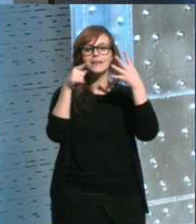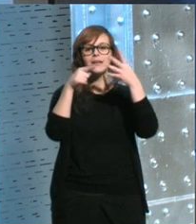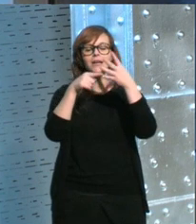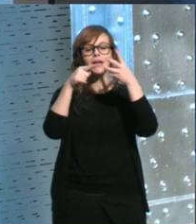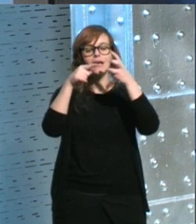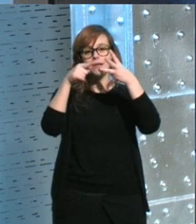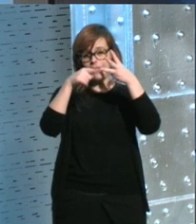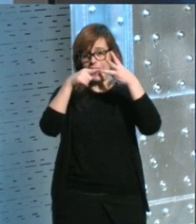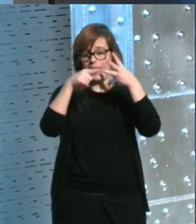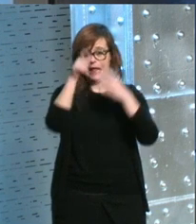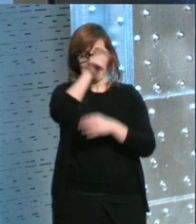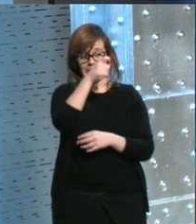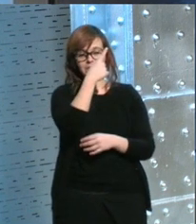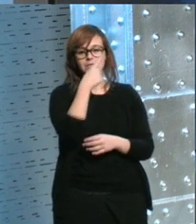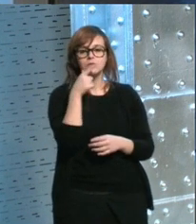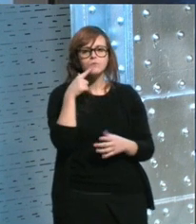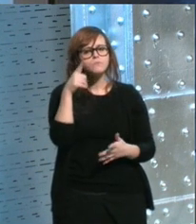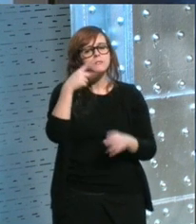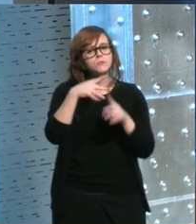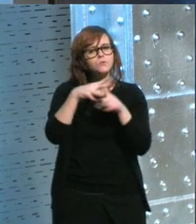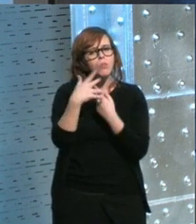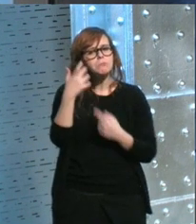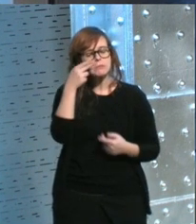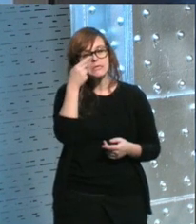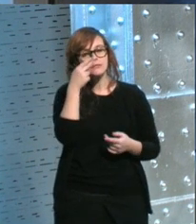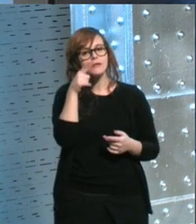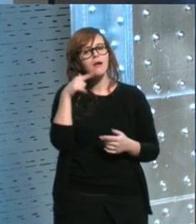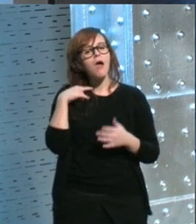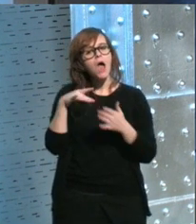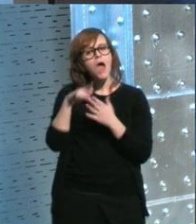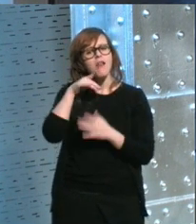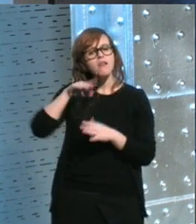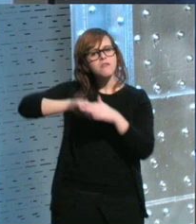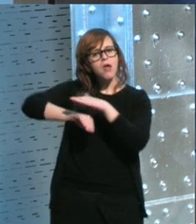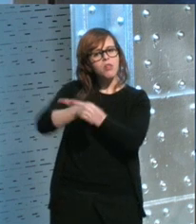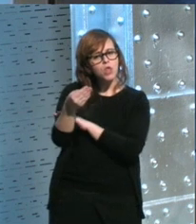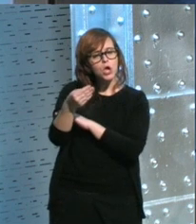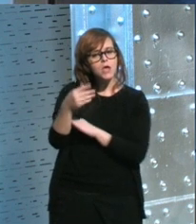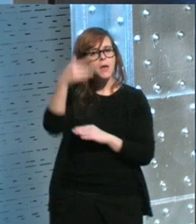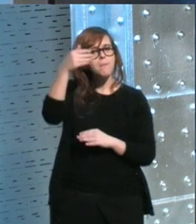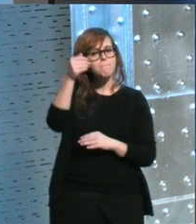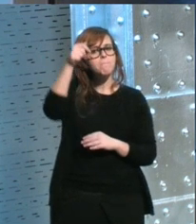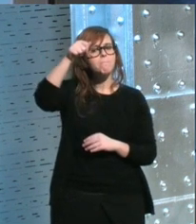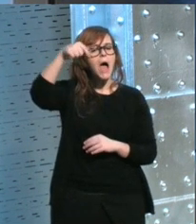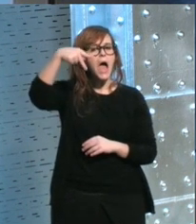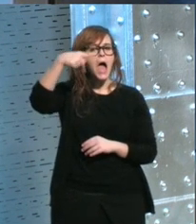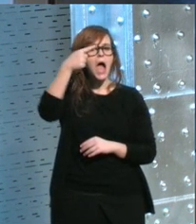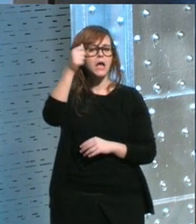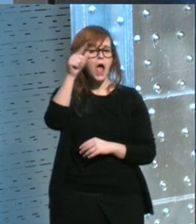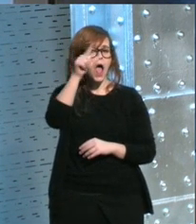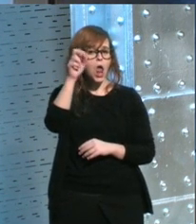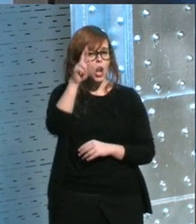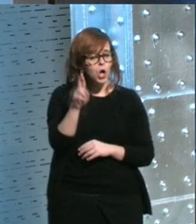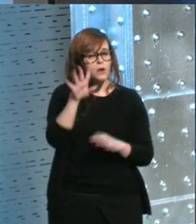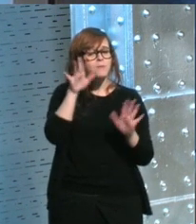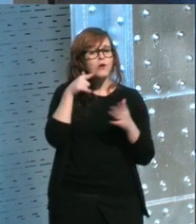Nandu Madhava es un caso muy interesante. Nació en Bangalore, pero su padre se lo llevó a la costa este de Estados Unidos a